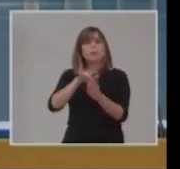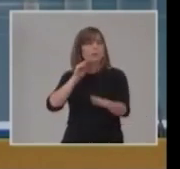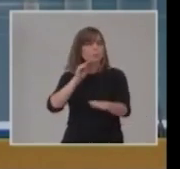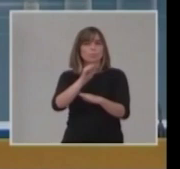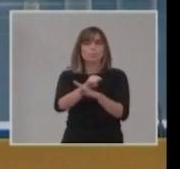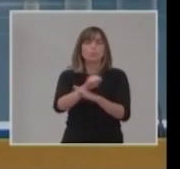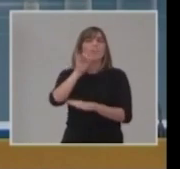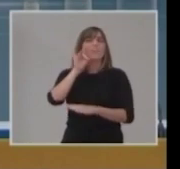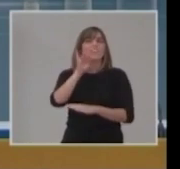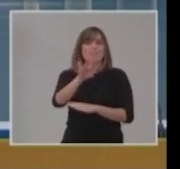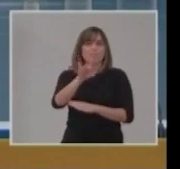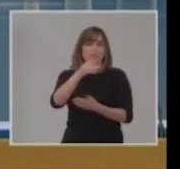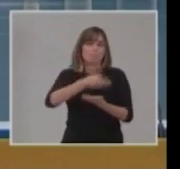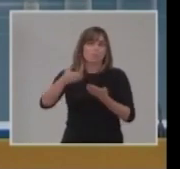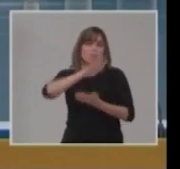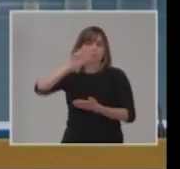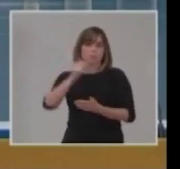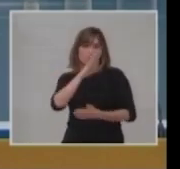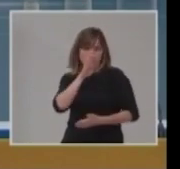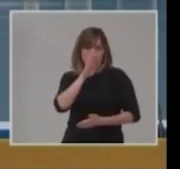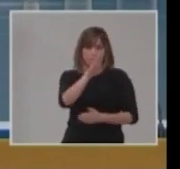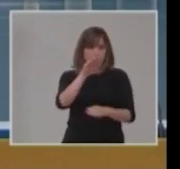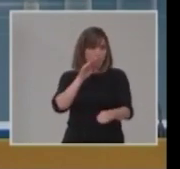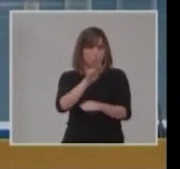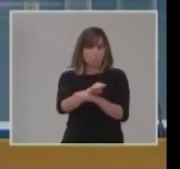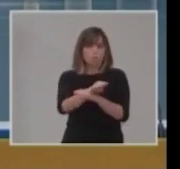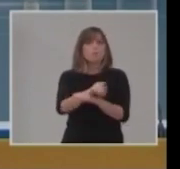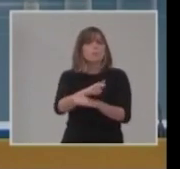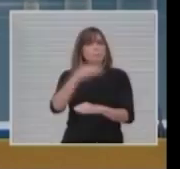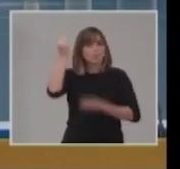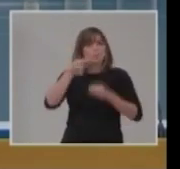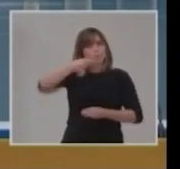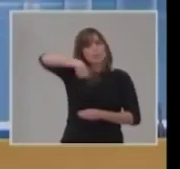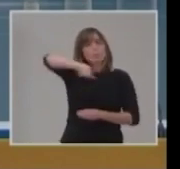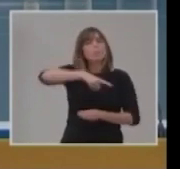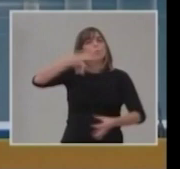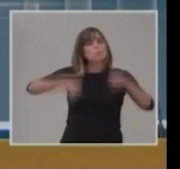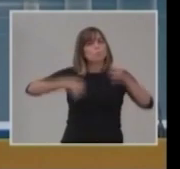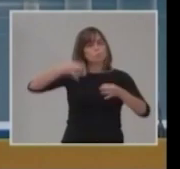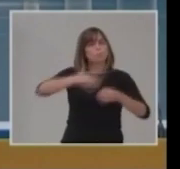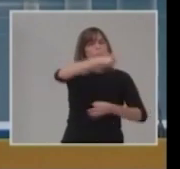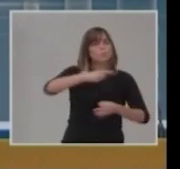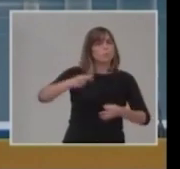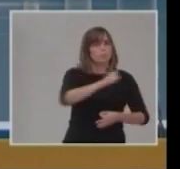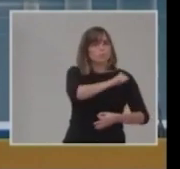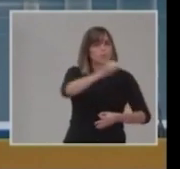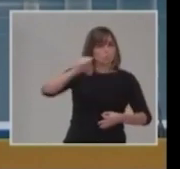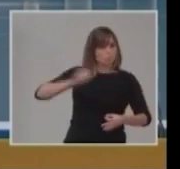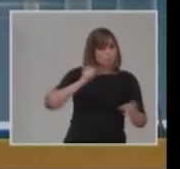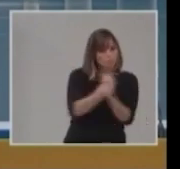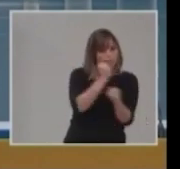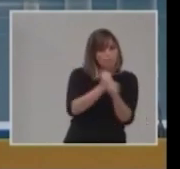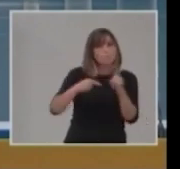euros en ayudas directas. Creemos que es justo que estas empresas, estos trabajadores autónomos en muchos casos,